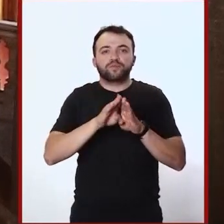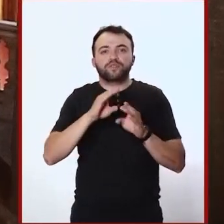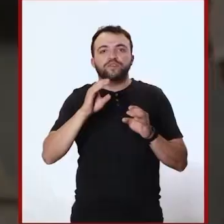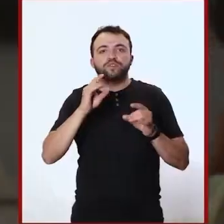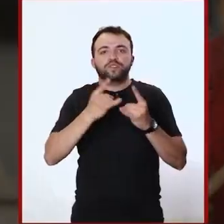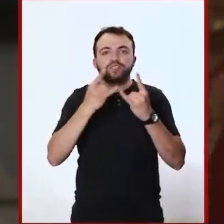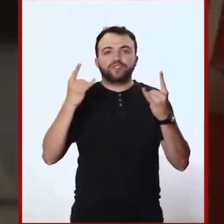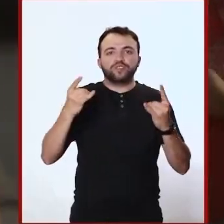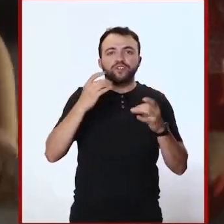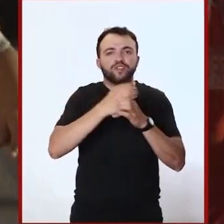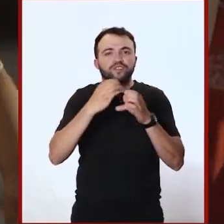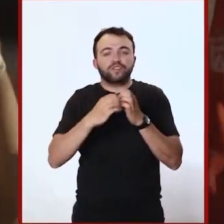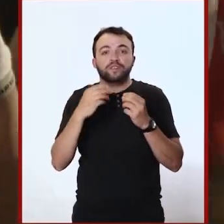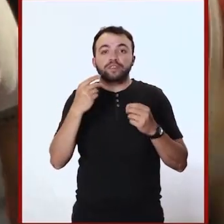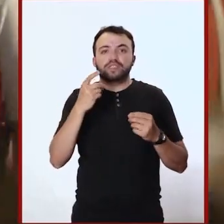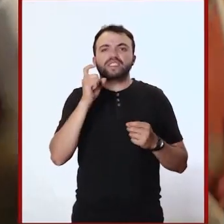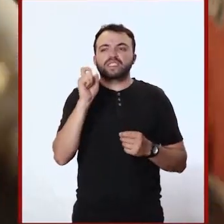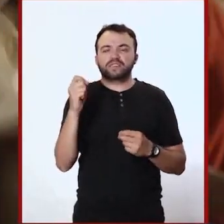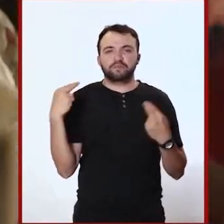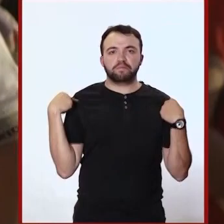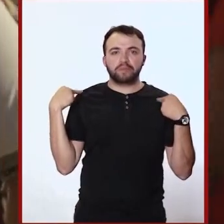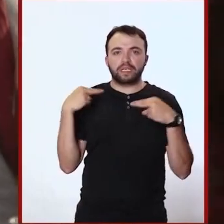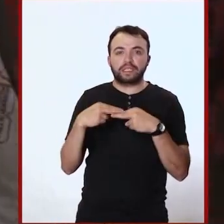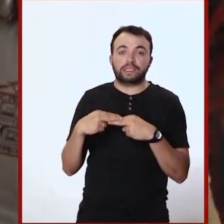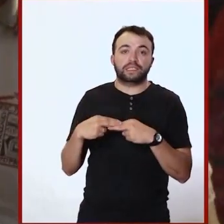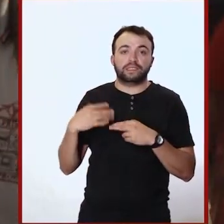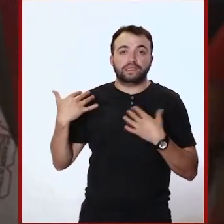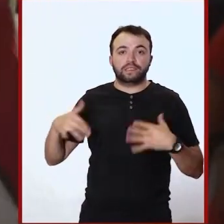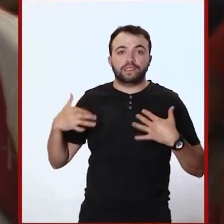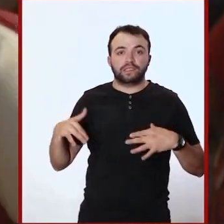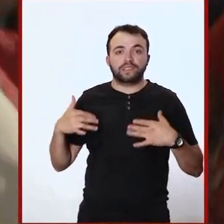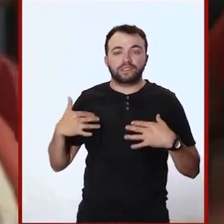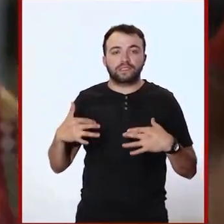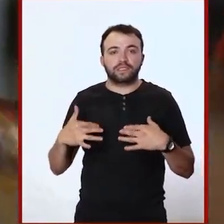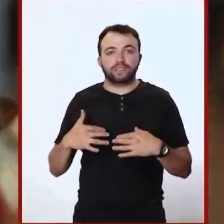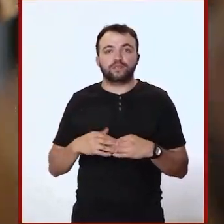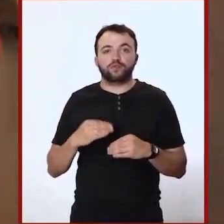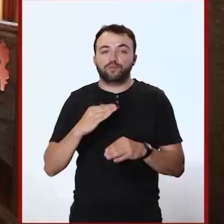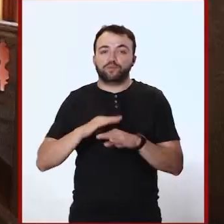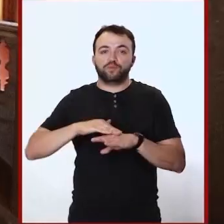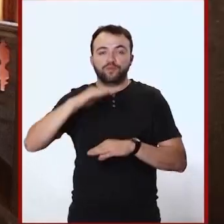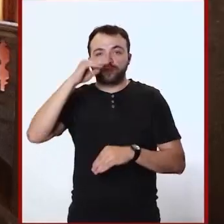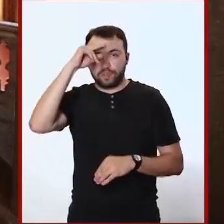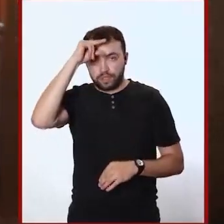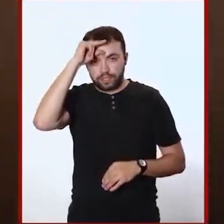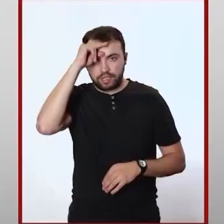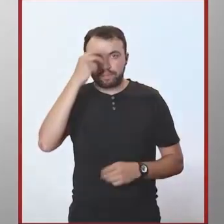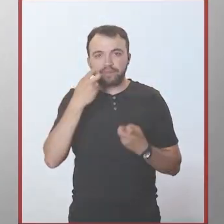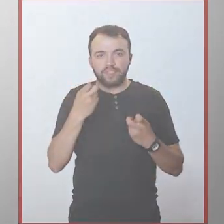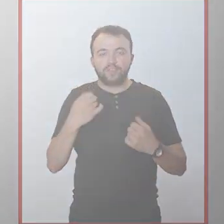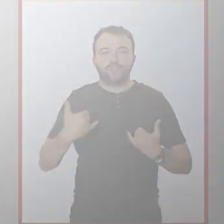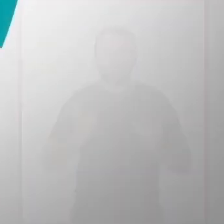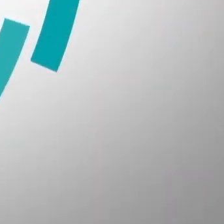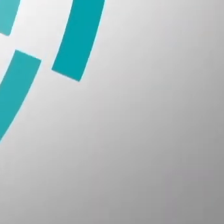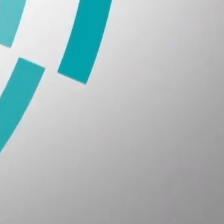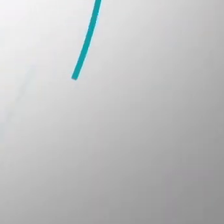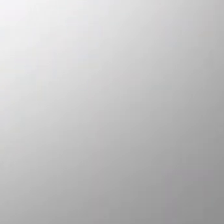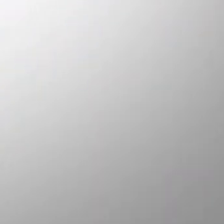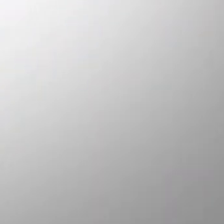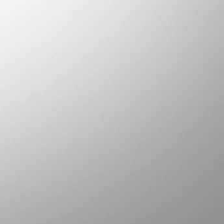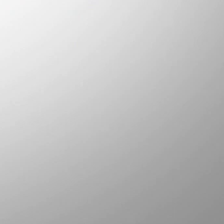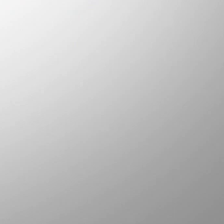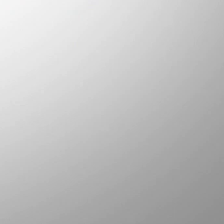El testimonio de una maestra ejemplar. Esto es Jóvenes en TV. Comenzamos.